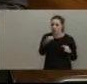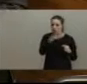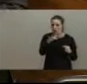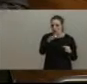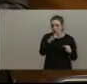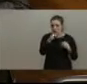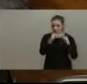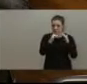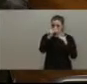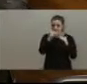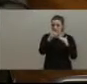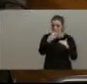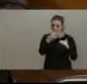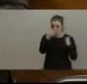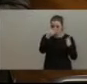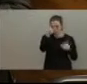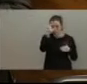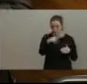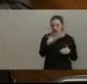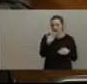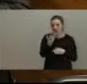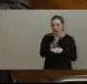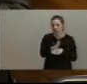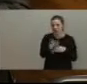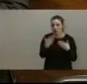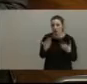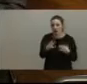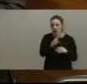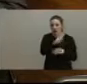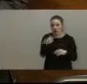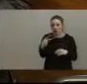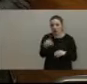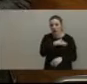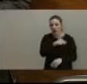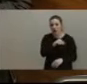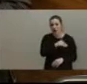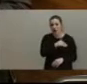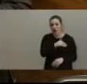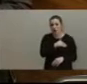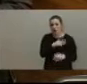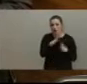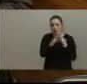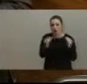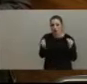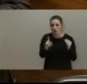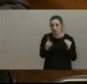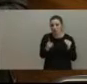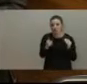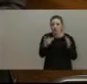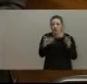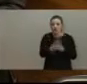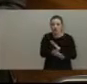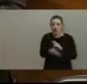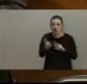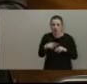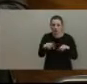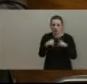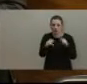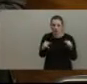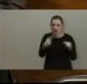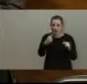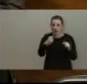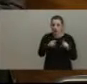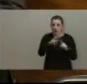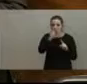sabe. Sirva de ejemplo los resultados académicos de etapas no universitarias, donde el Principado se consolida como una